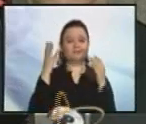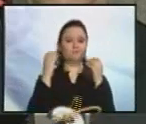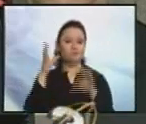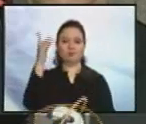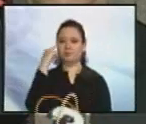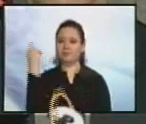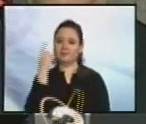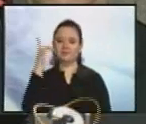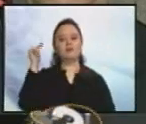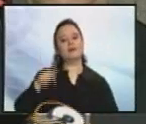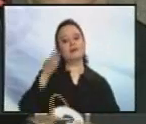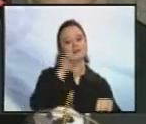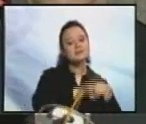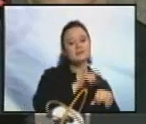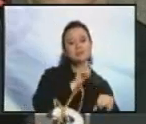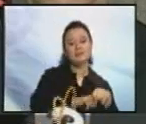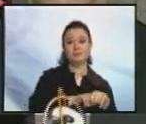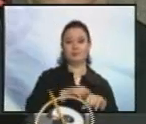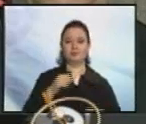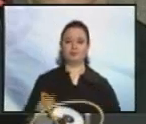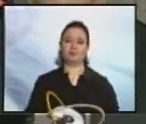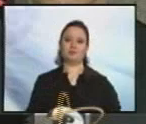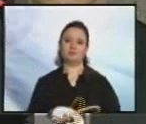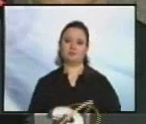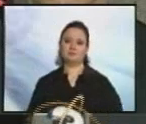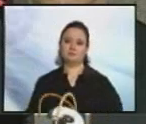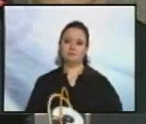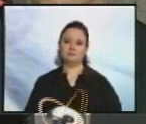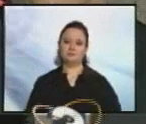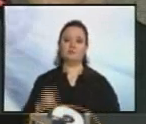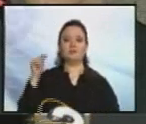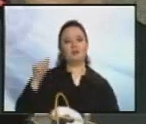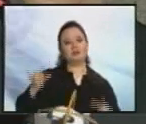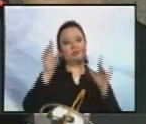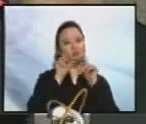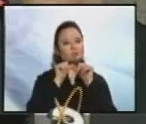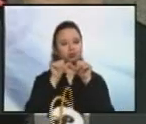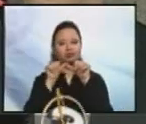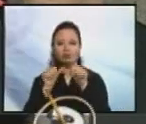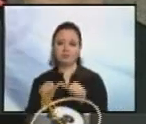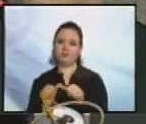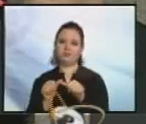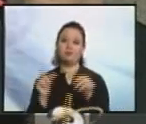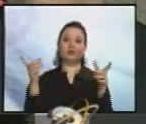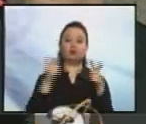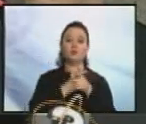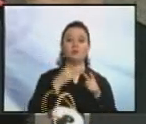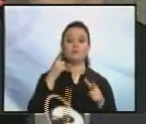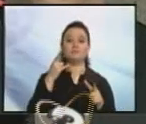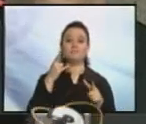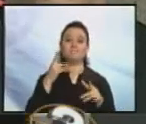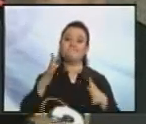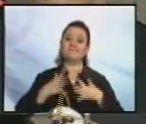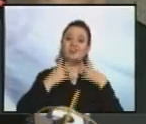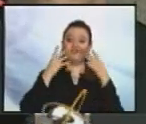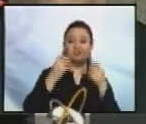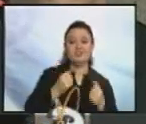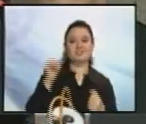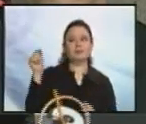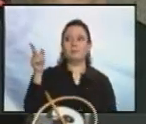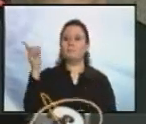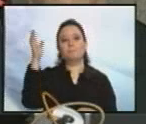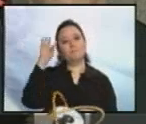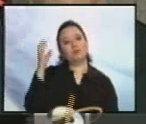esta época no se justifica que aún persistan con la intensidad de su descuido.